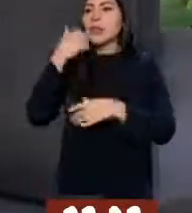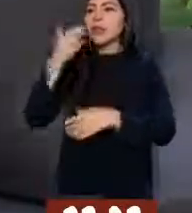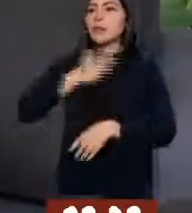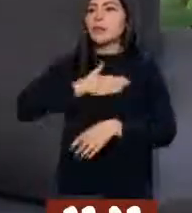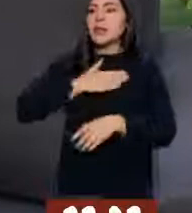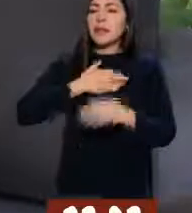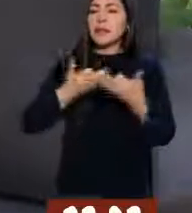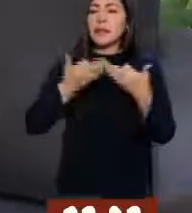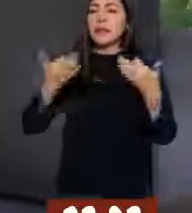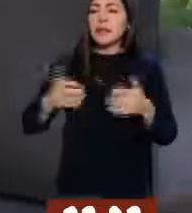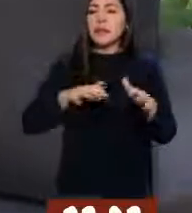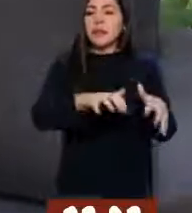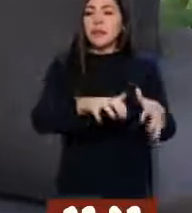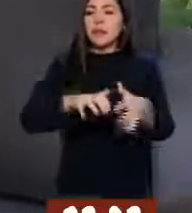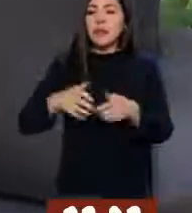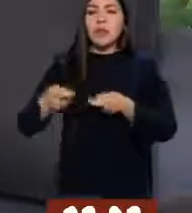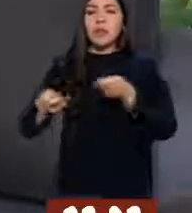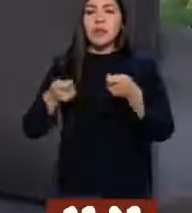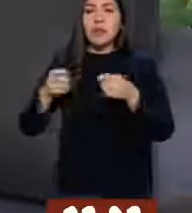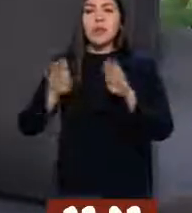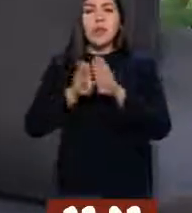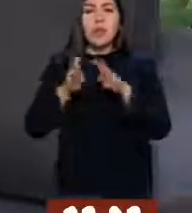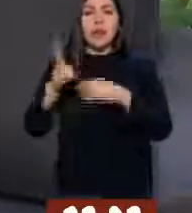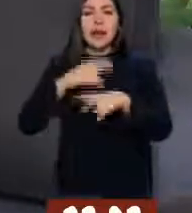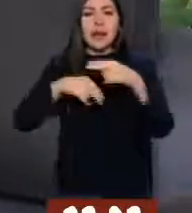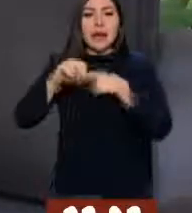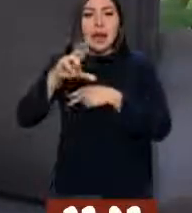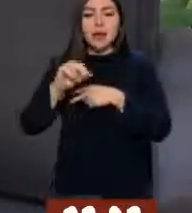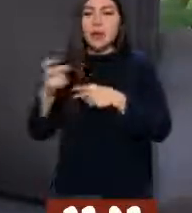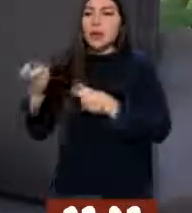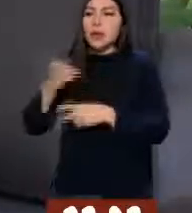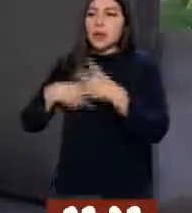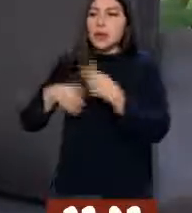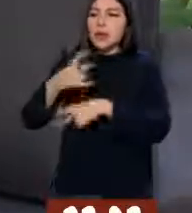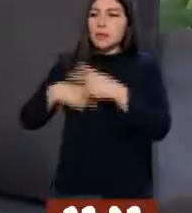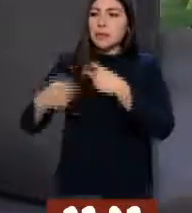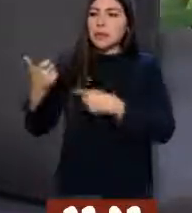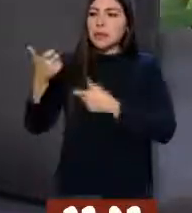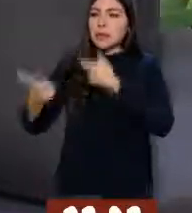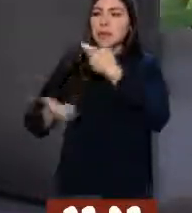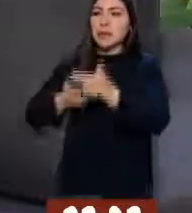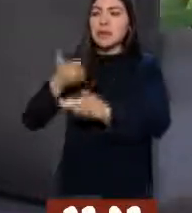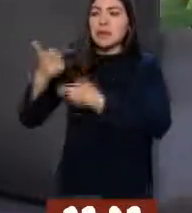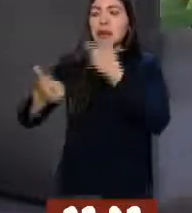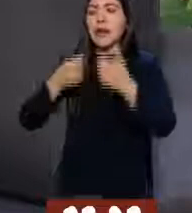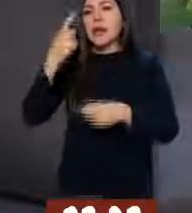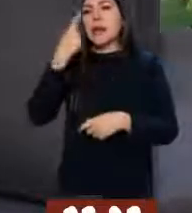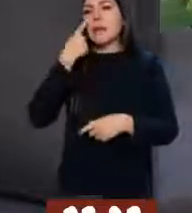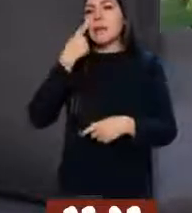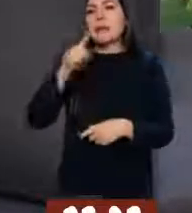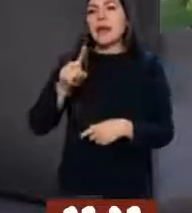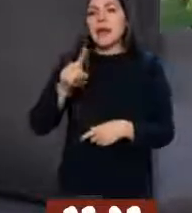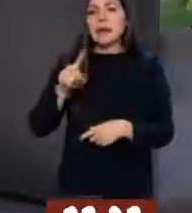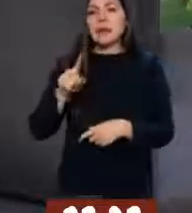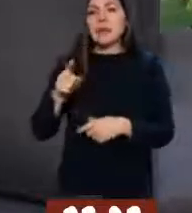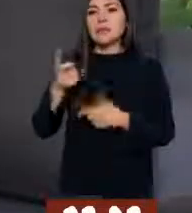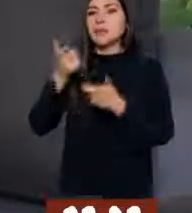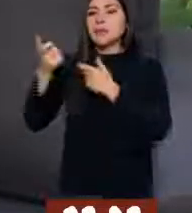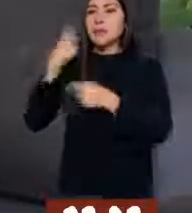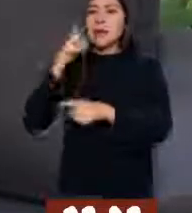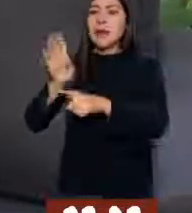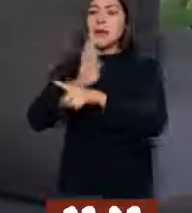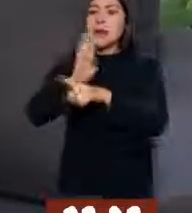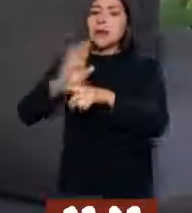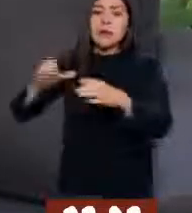territorio a través de la guerra del narco, generen recursos para las agencias y recursos que benefician,